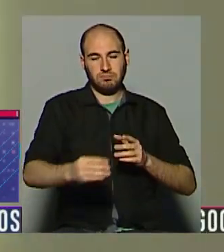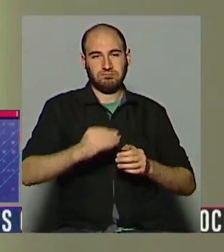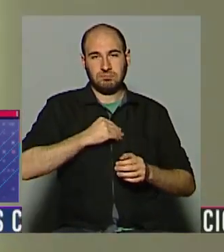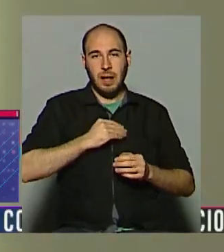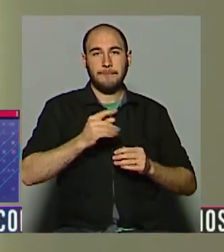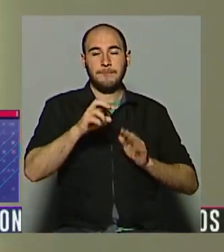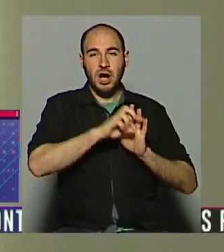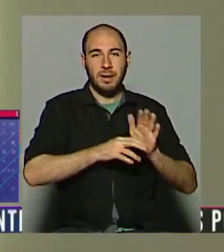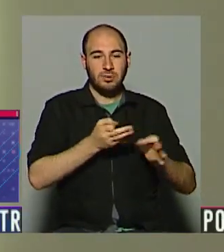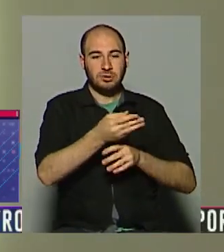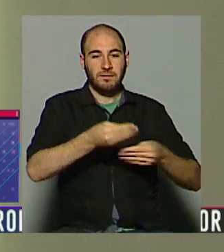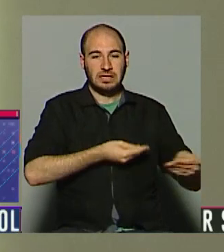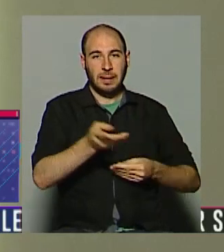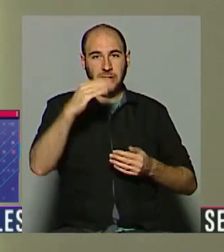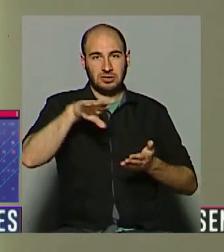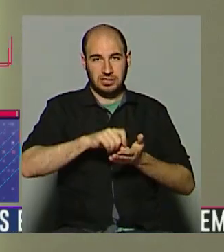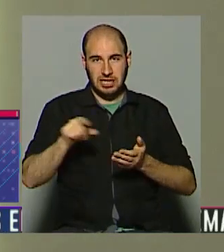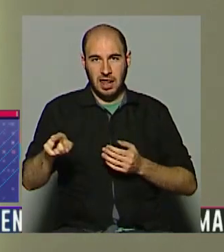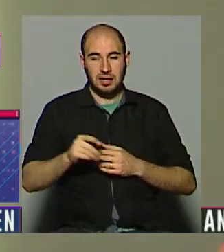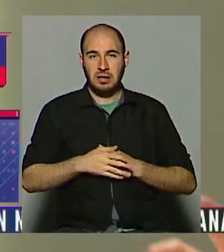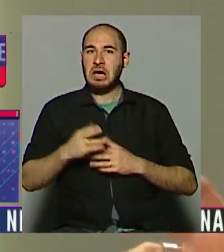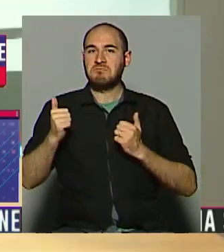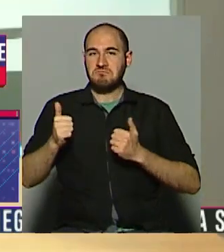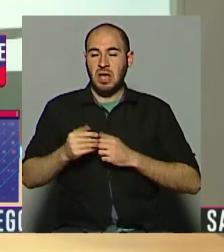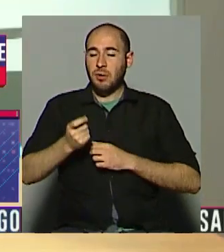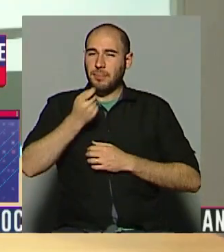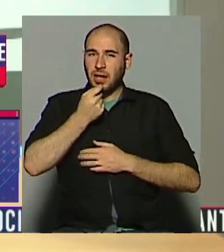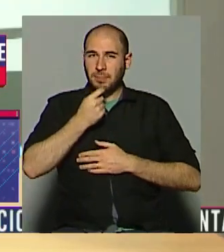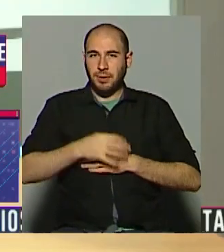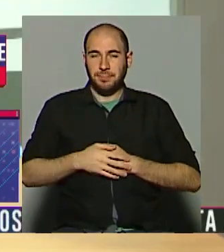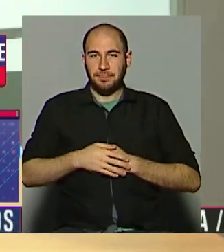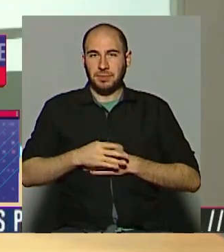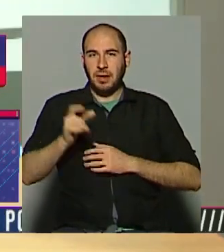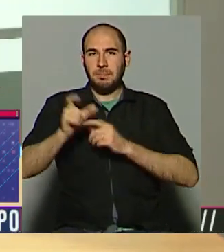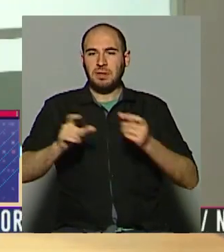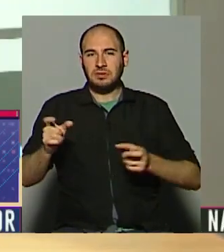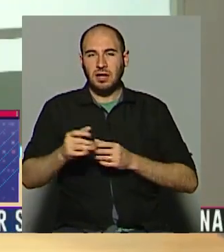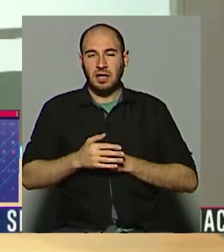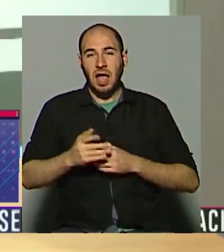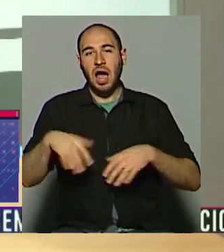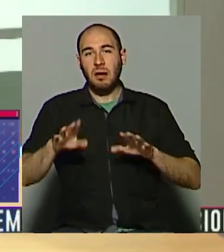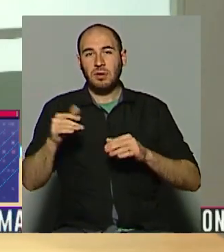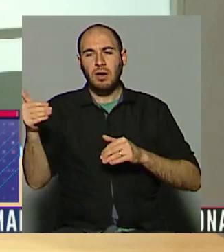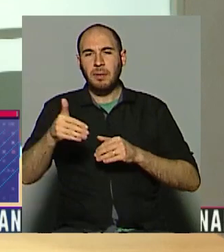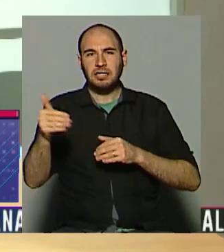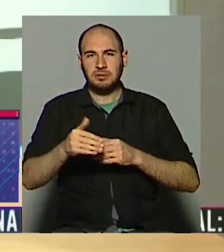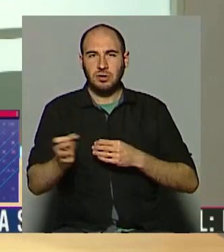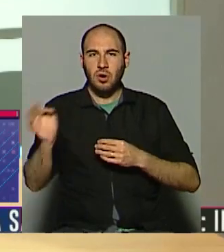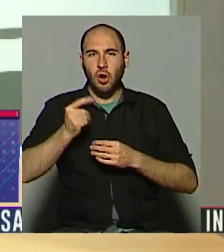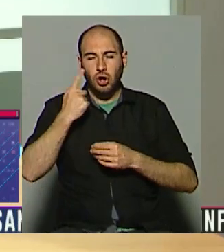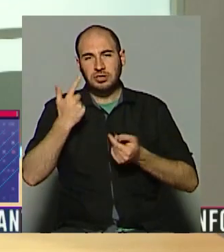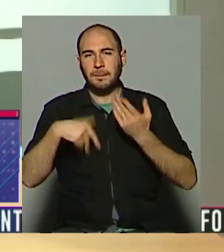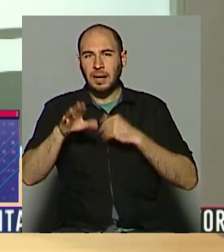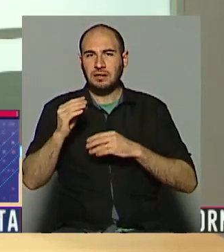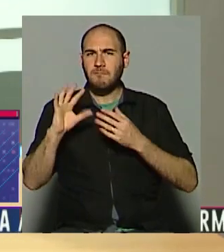los programas de educación financiera que tiene el Banco Central. Qué bueno. Y, por ejemplo, para aquellos que quieran tener tal vez algún tipo de participación o conocer más